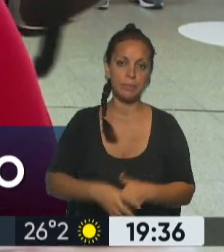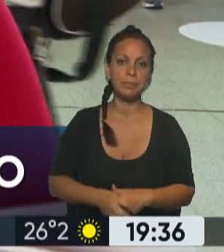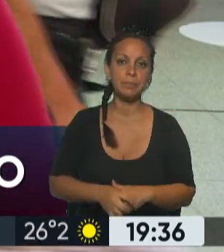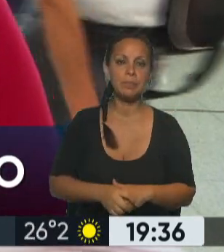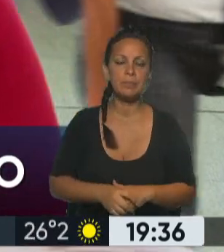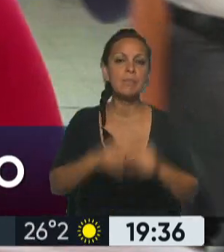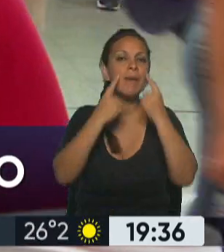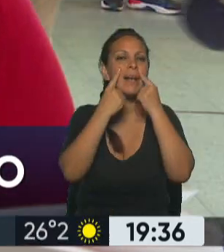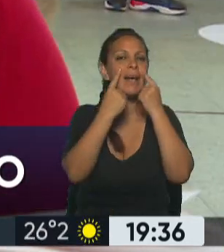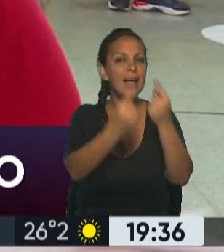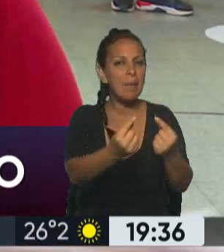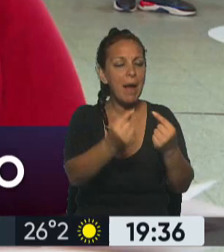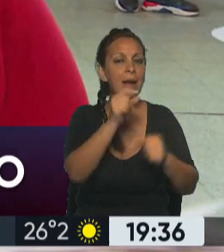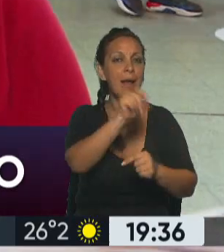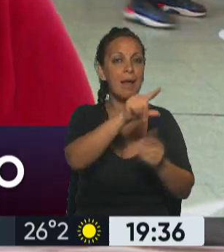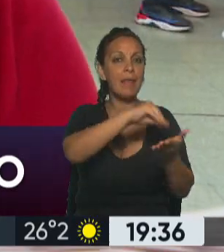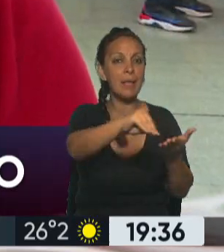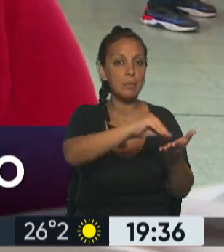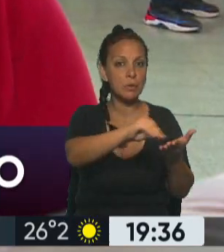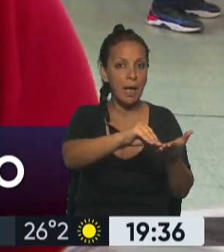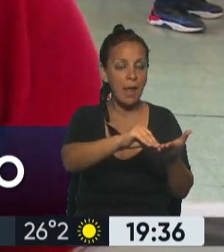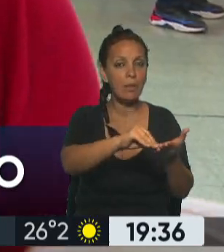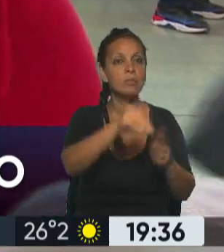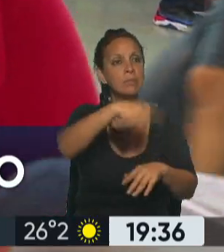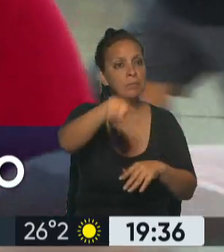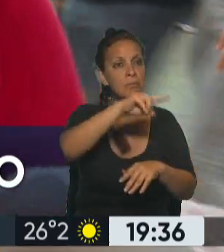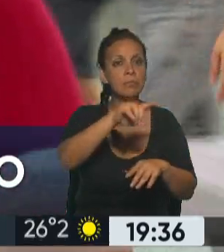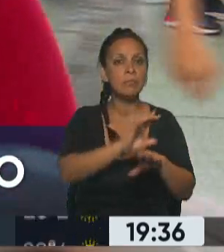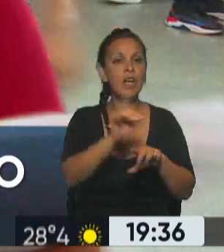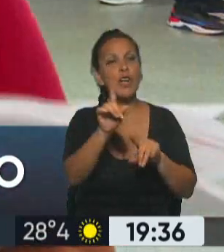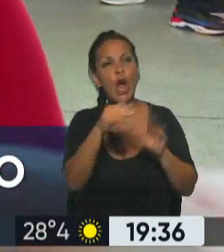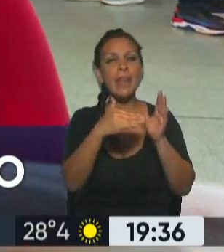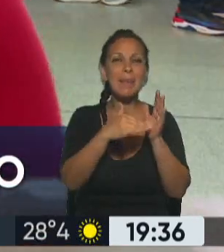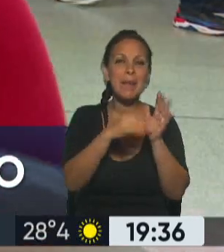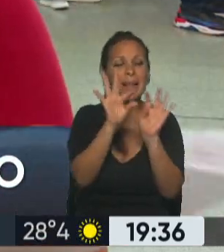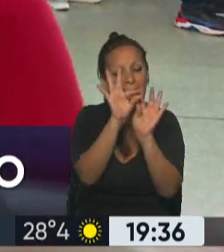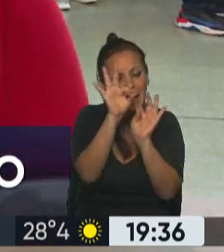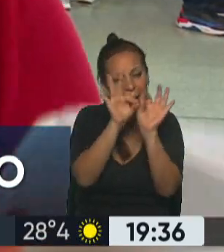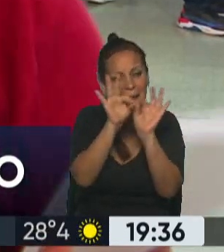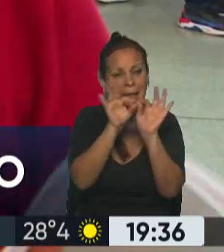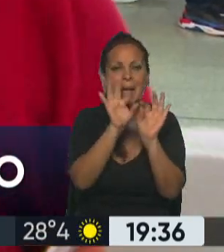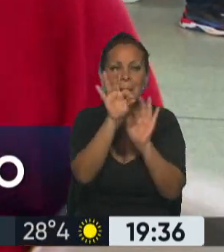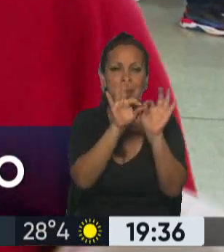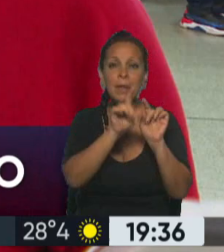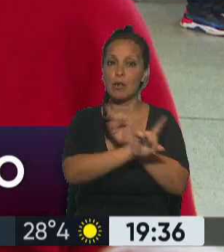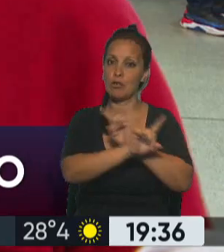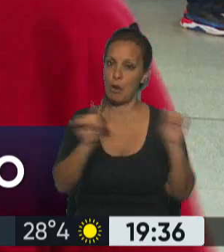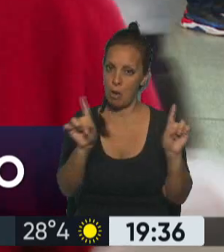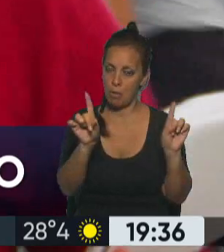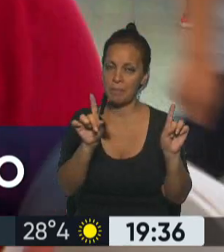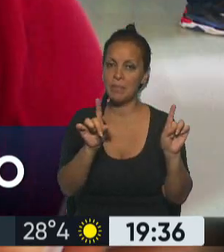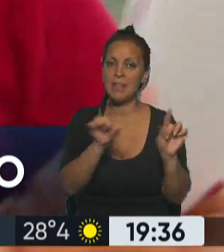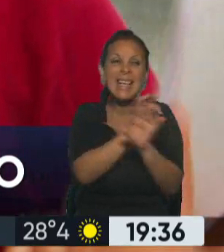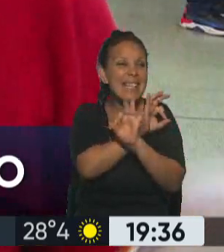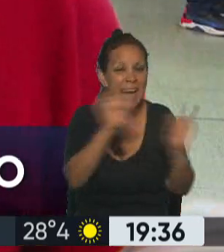para reclamarle a los diputados que no voten, ninguna, no es que hay que cortarle en pedacitos, nada de lo que dice esa ley